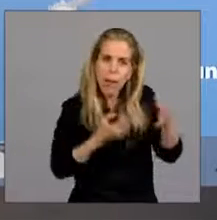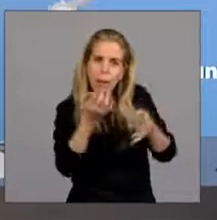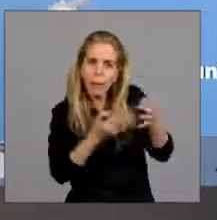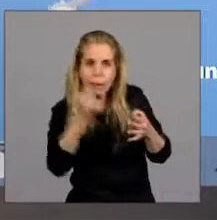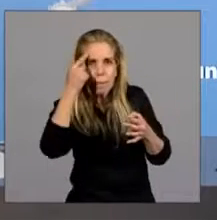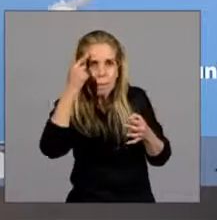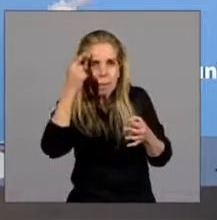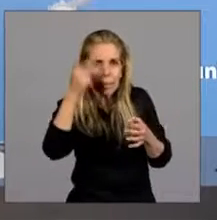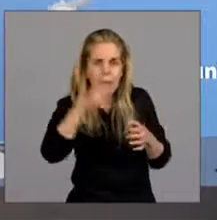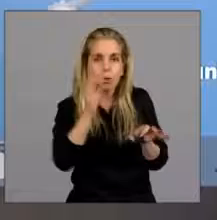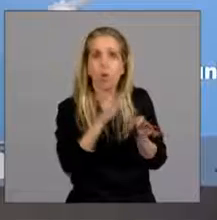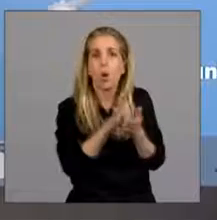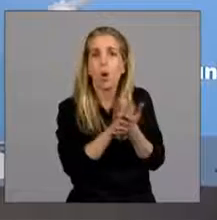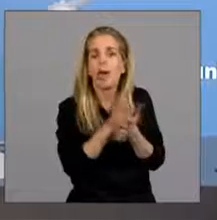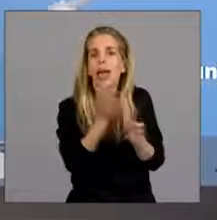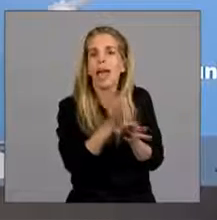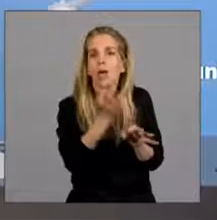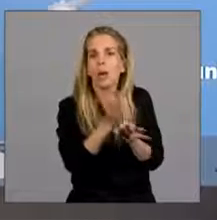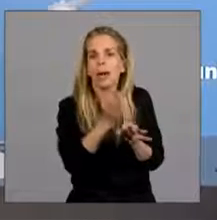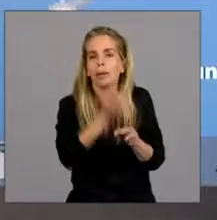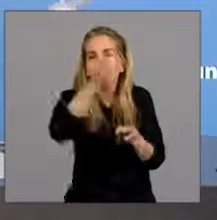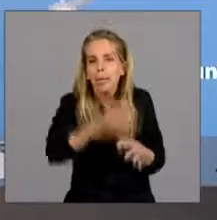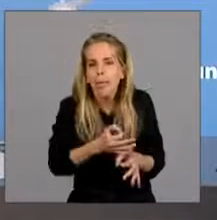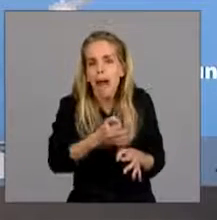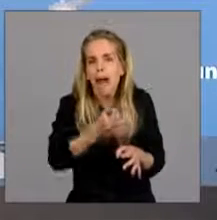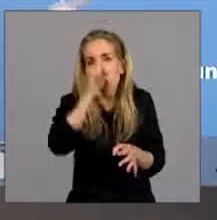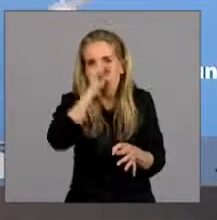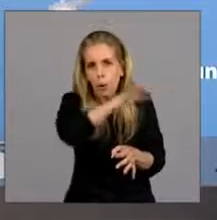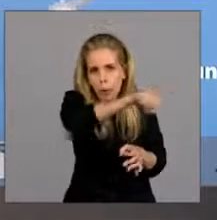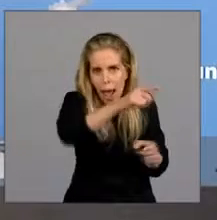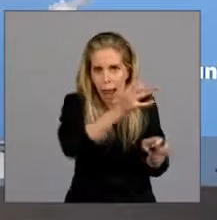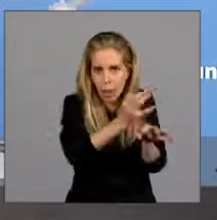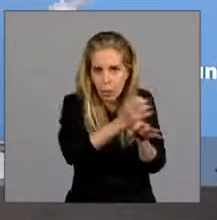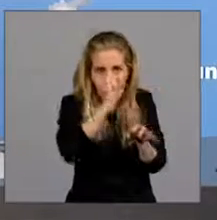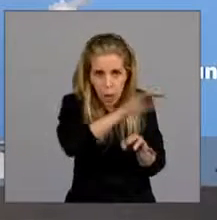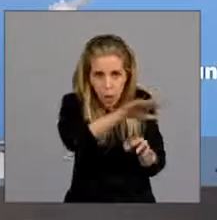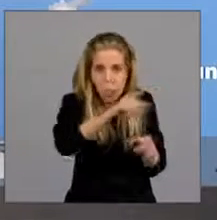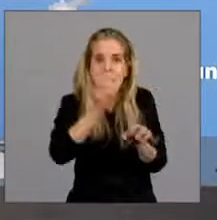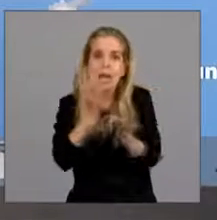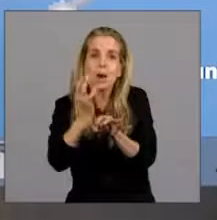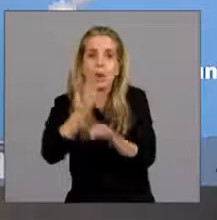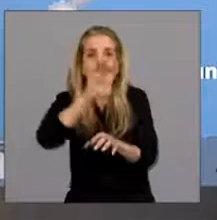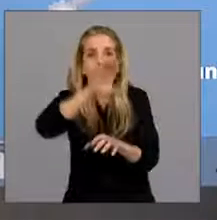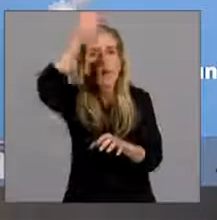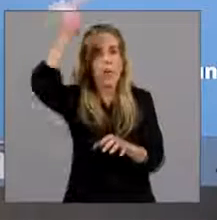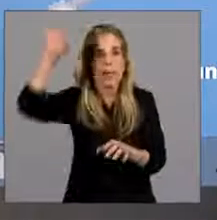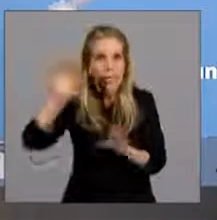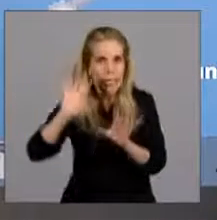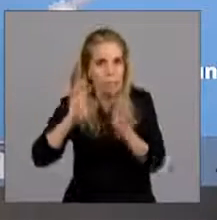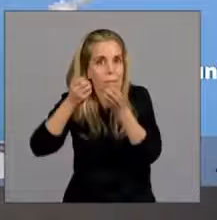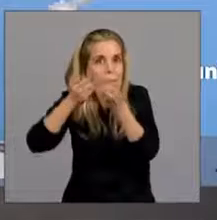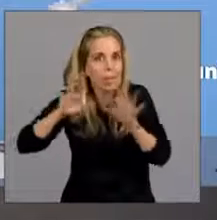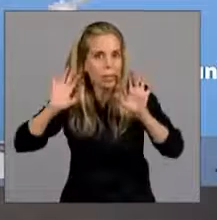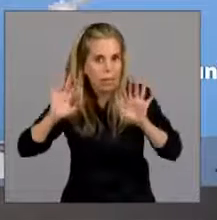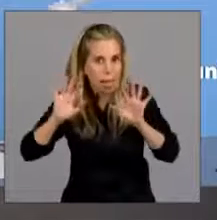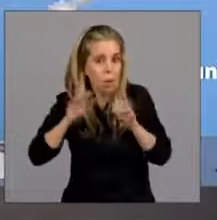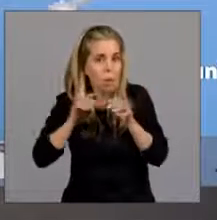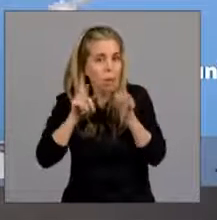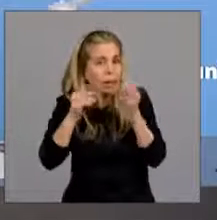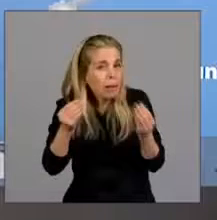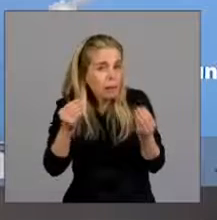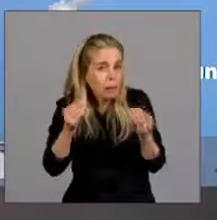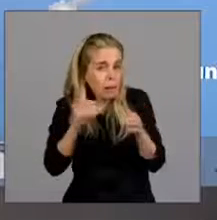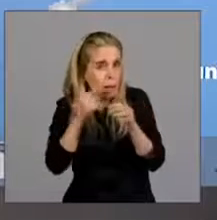de la educación en las escuelas rurales, básicamente, y en las escuelas del interior. Esto tiene que ver, básicamente, con